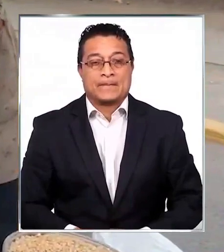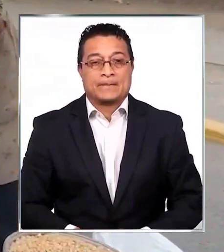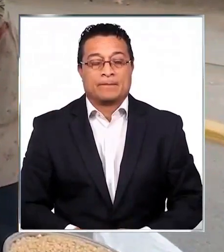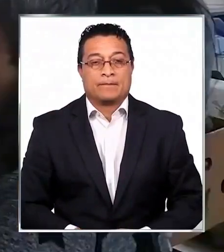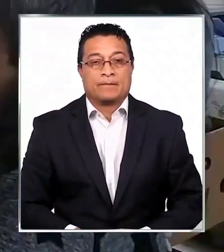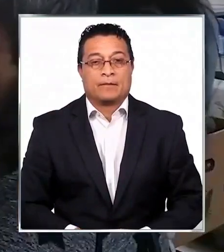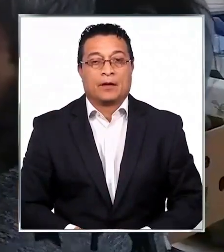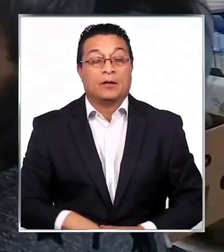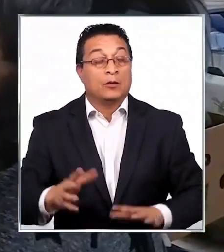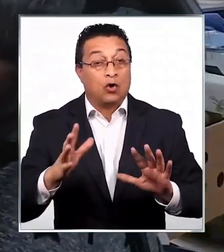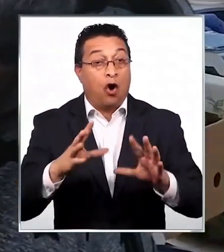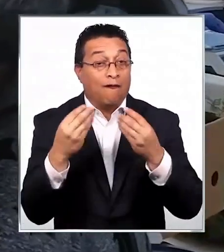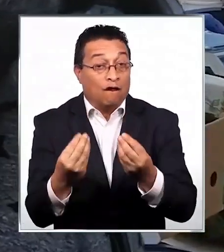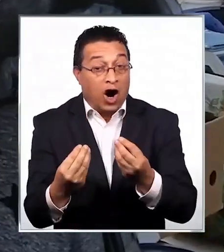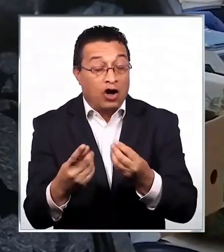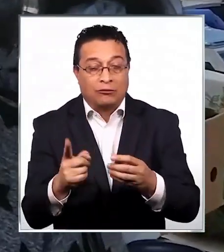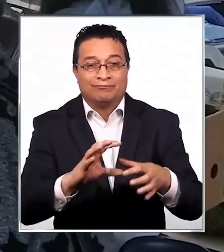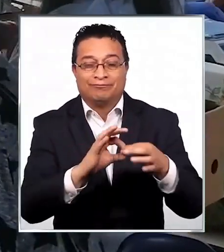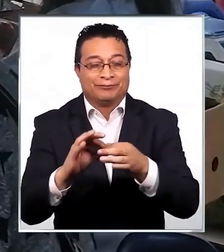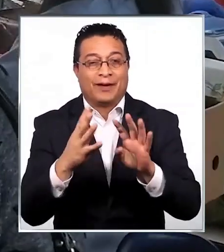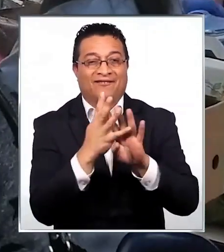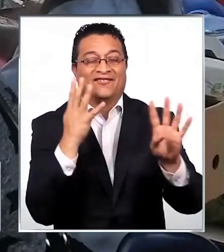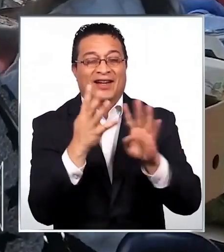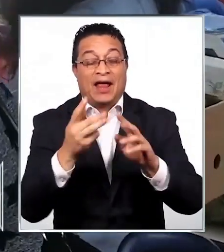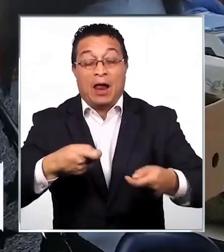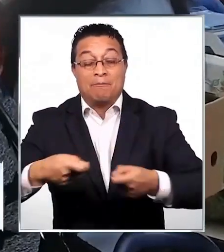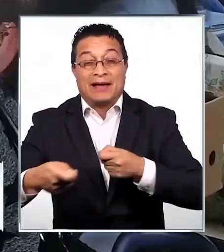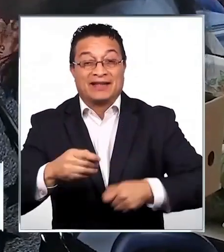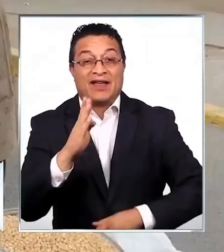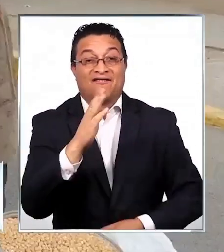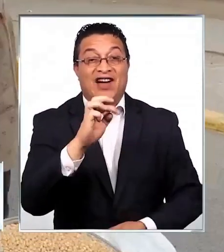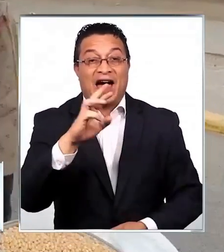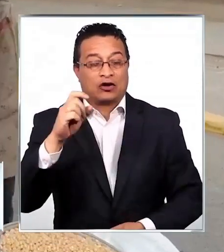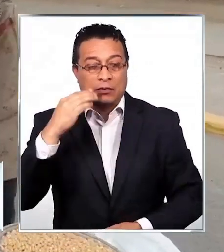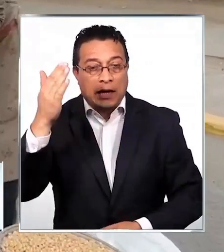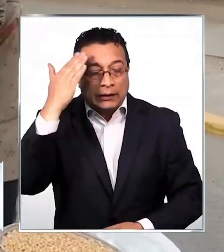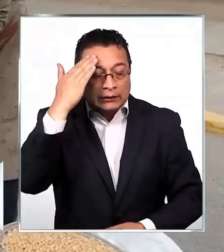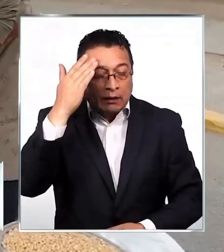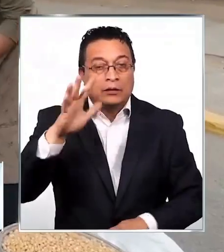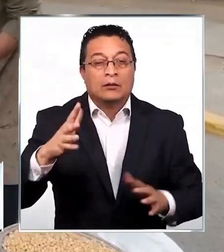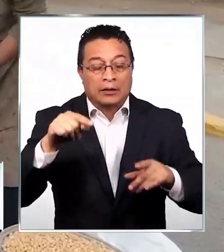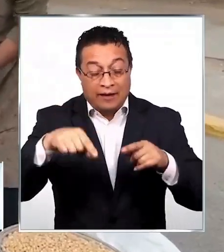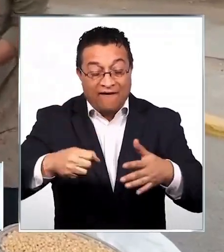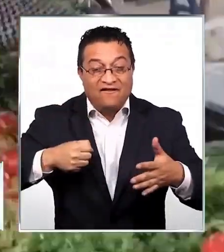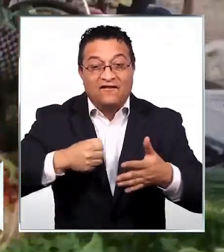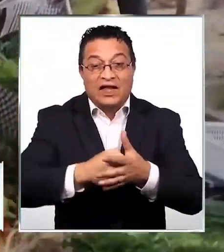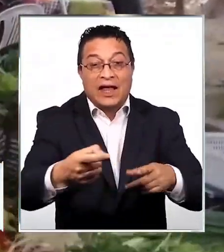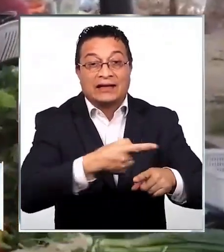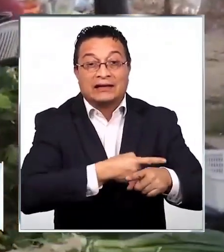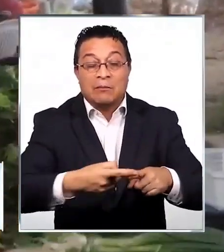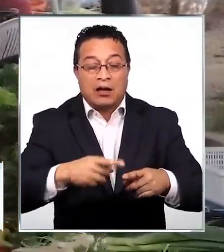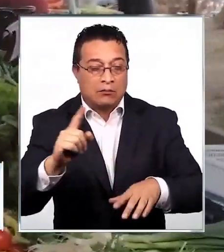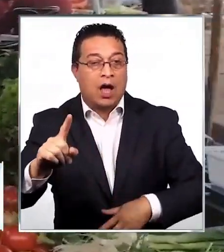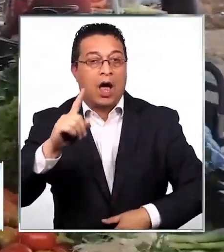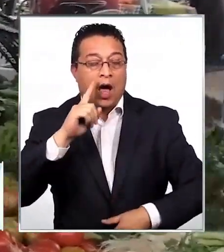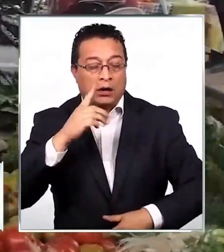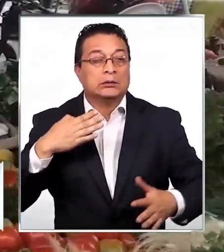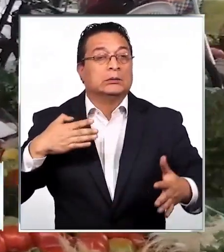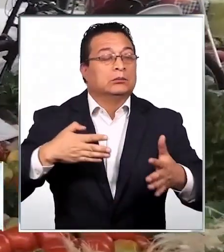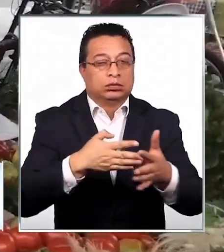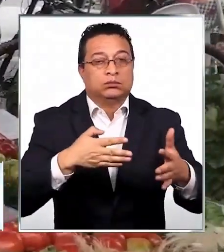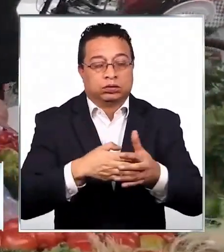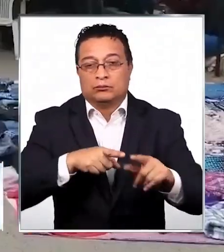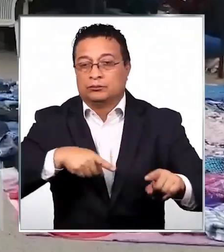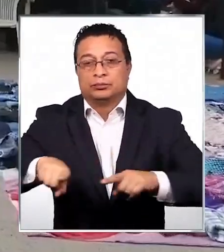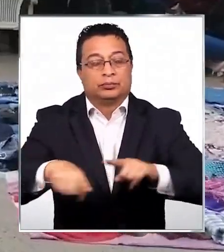no es nada bueno para feriantes y almacenes del barrio saber que por lo menos este fin de semana hay restricciones para